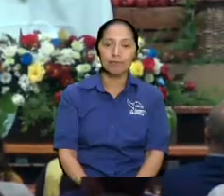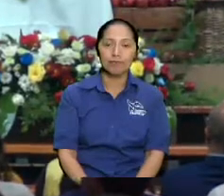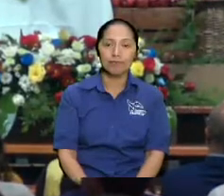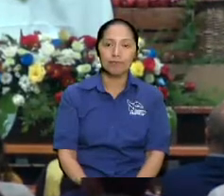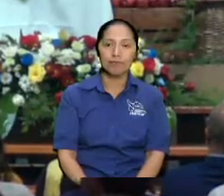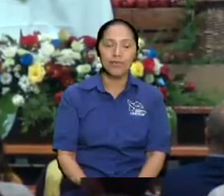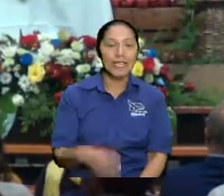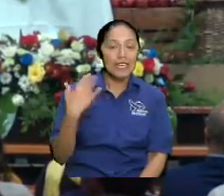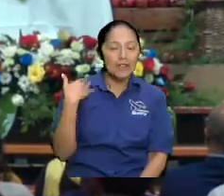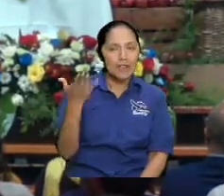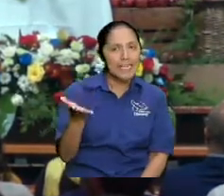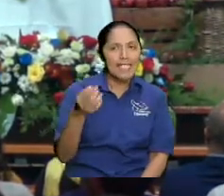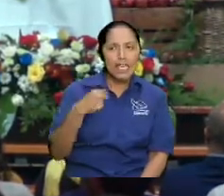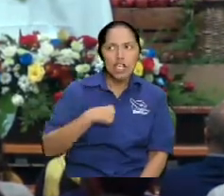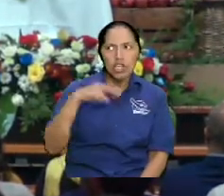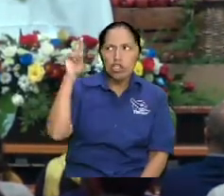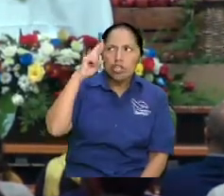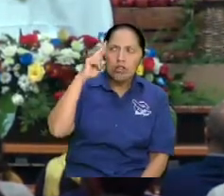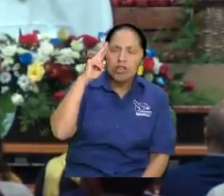Fíjese que yo me recuerdo que